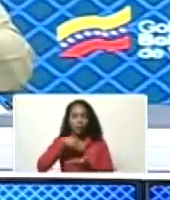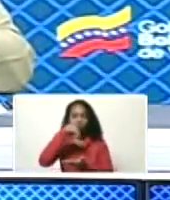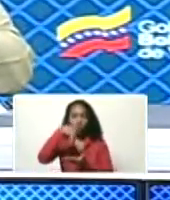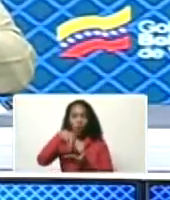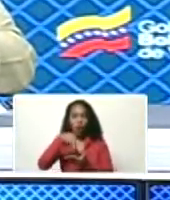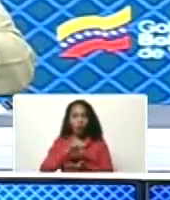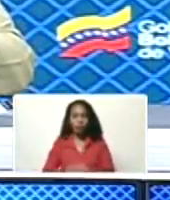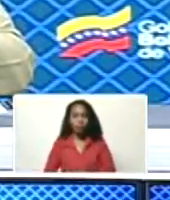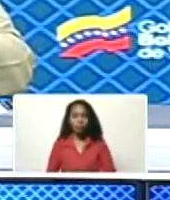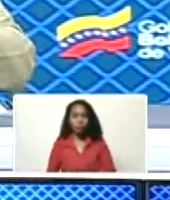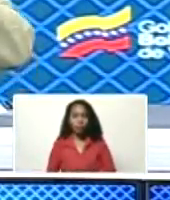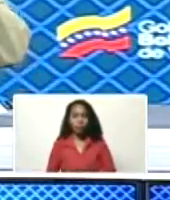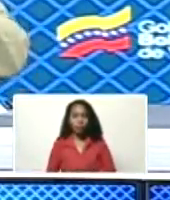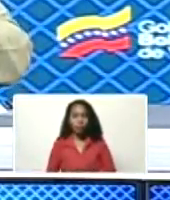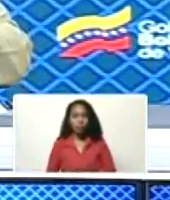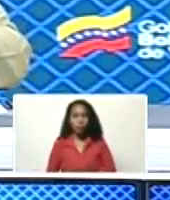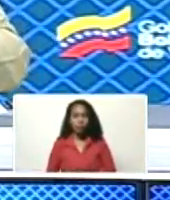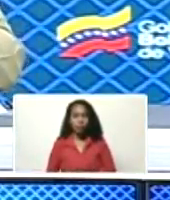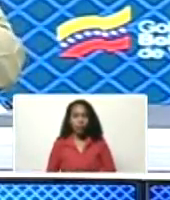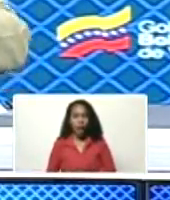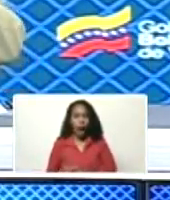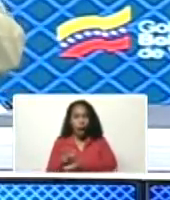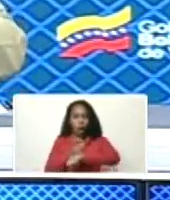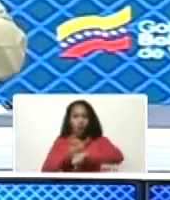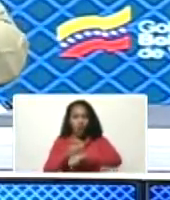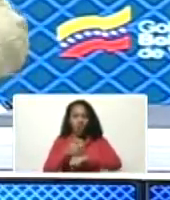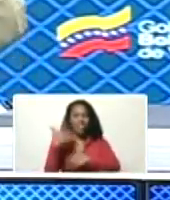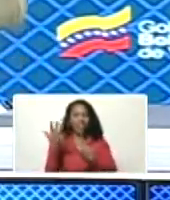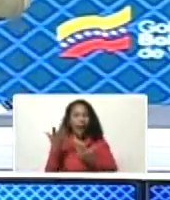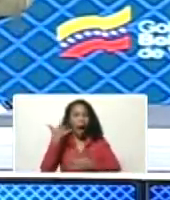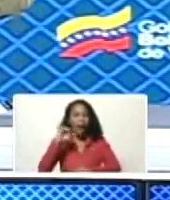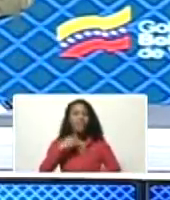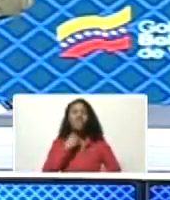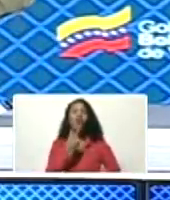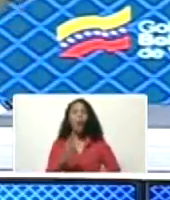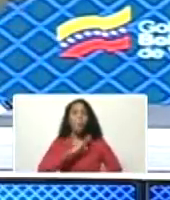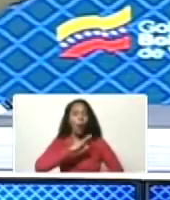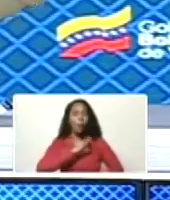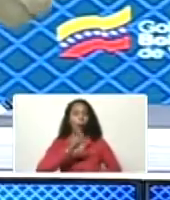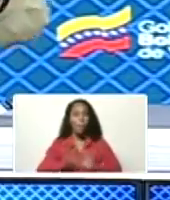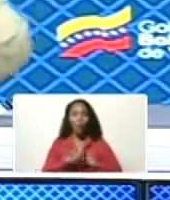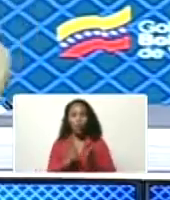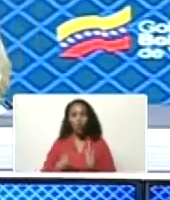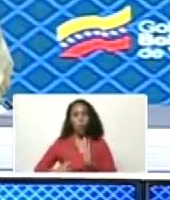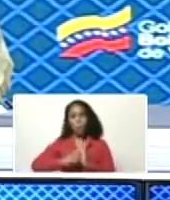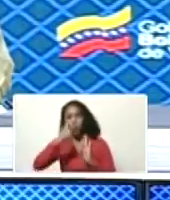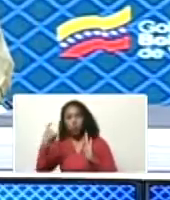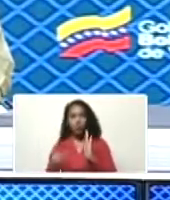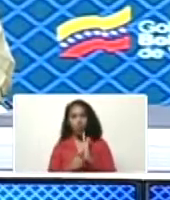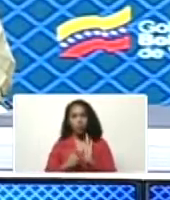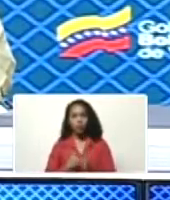nacionalistas, a los gobiernos que tienen voz propia en el mundo entero.